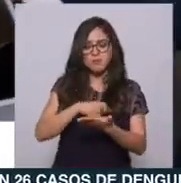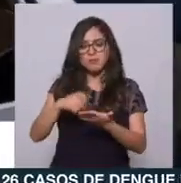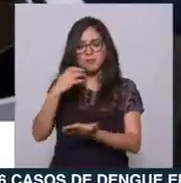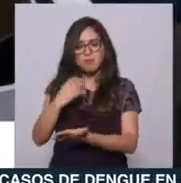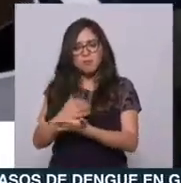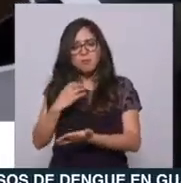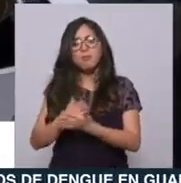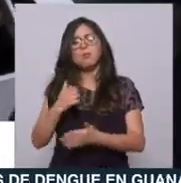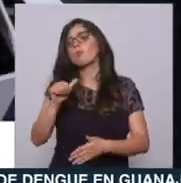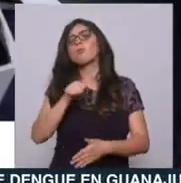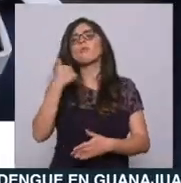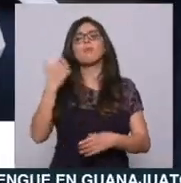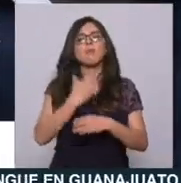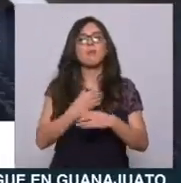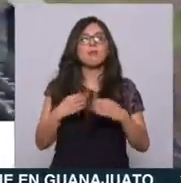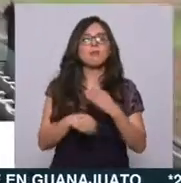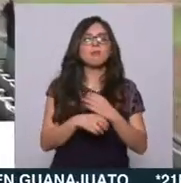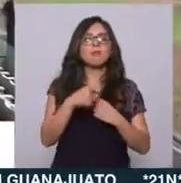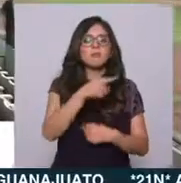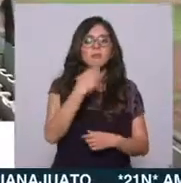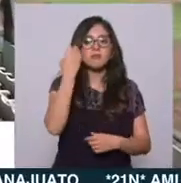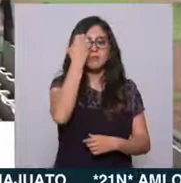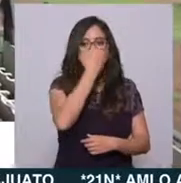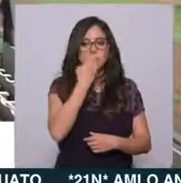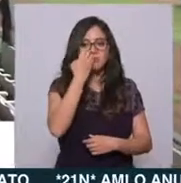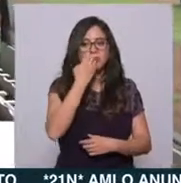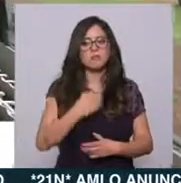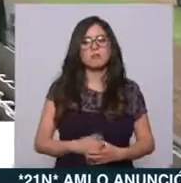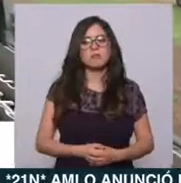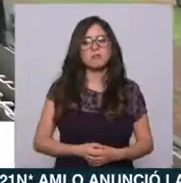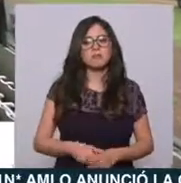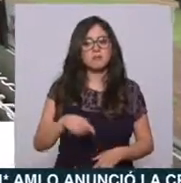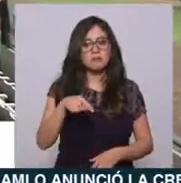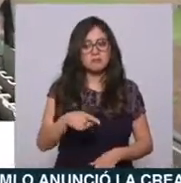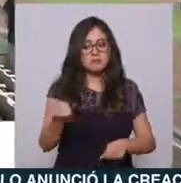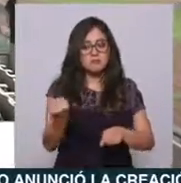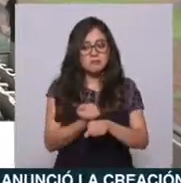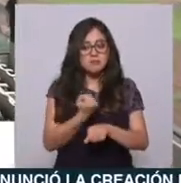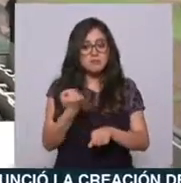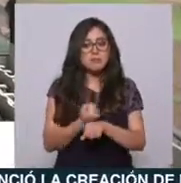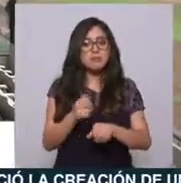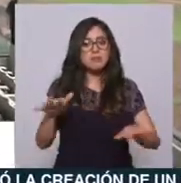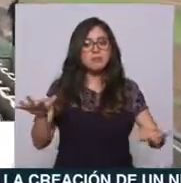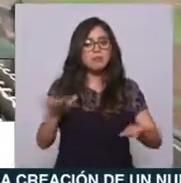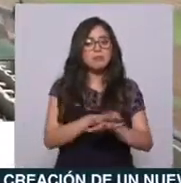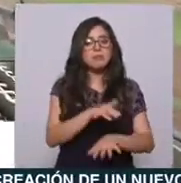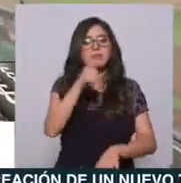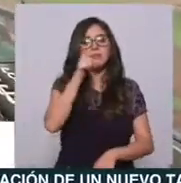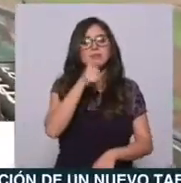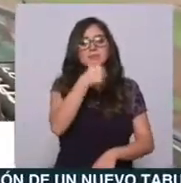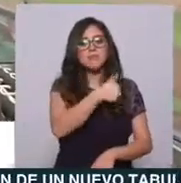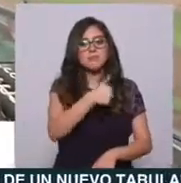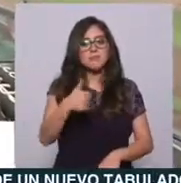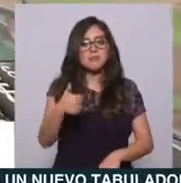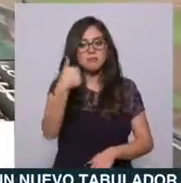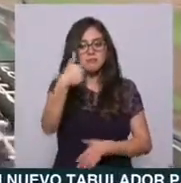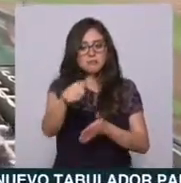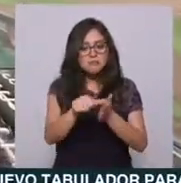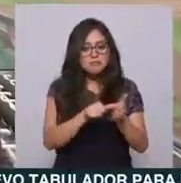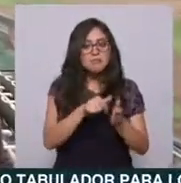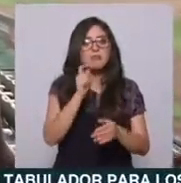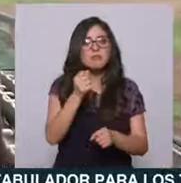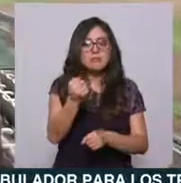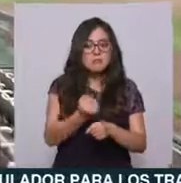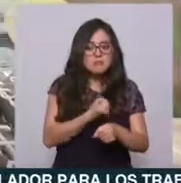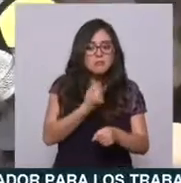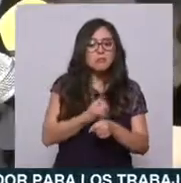nos pidan en la escuela. De hecho, ellas es como cada 6 meses el cambio de zapatos. Si ya no es porque se los gasten, es porque